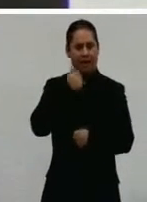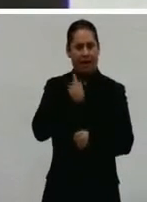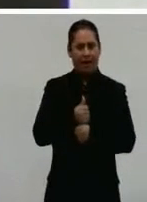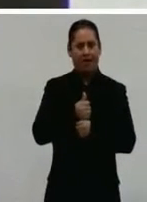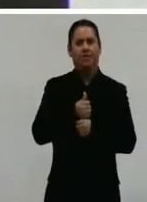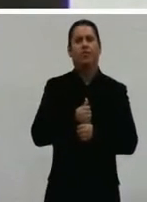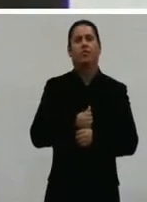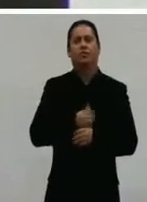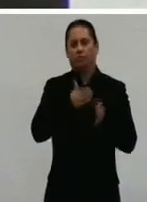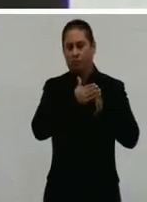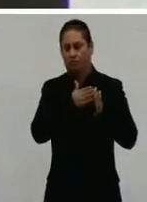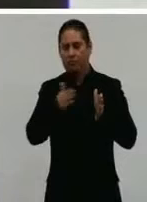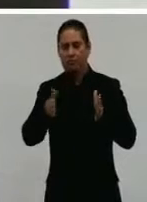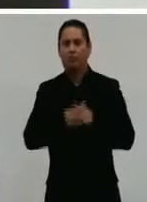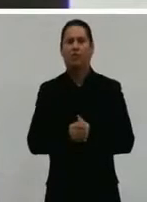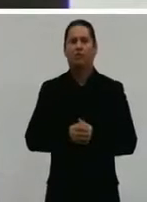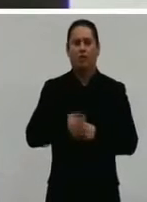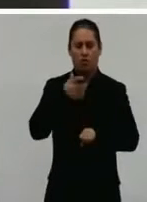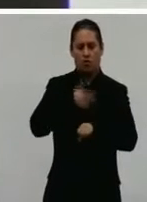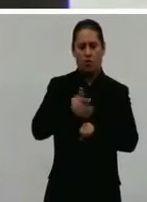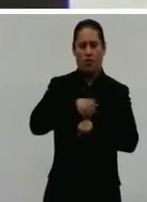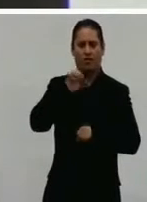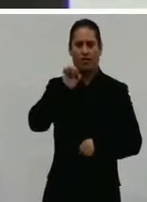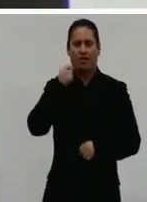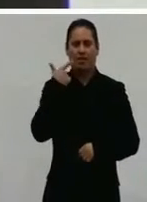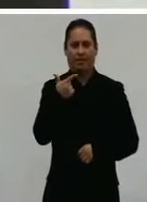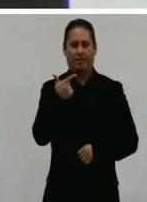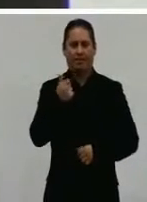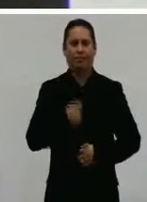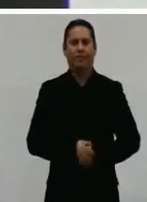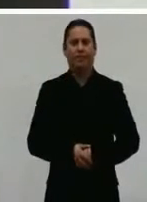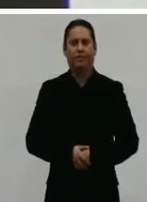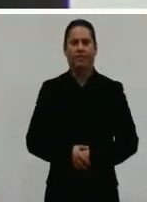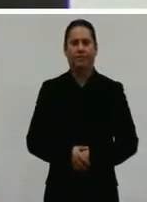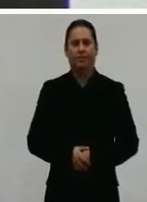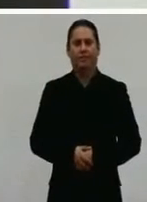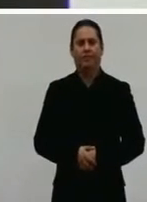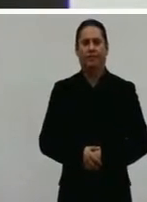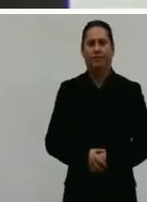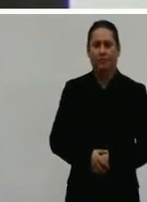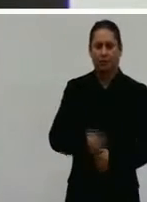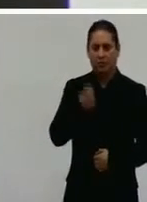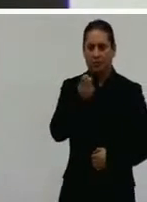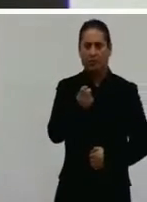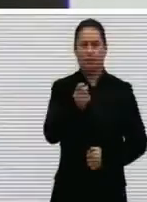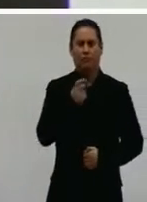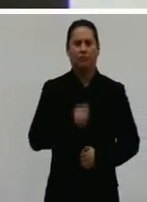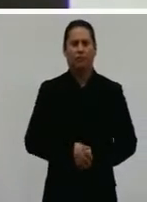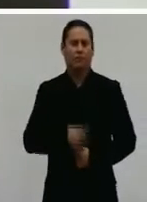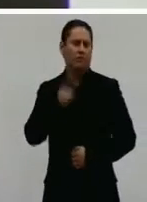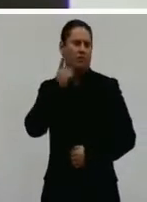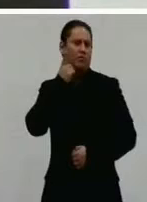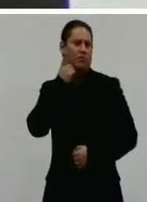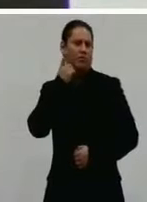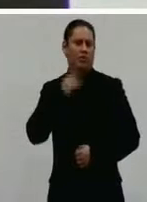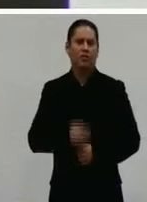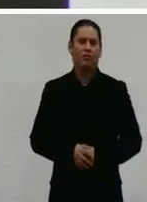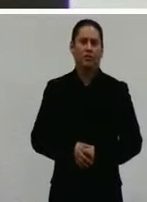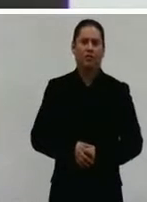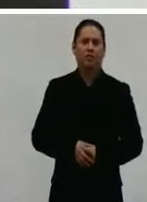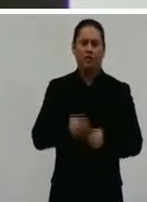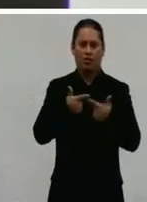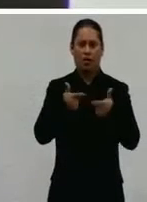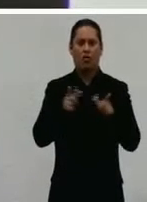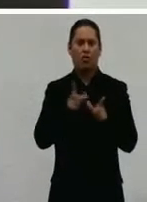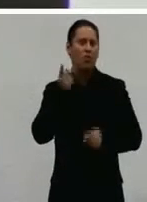constitucional de la sexagésima la séptima legislatura ante ello los diputados de la fracción parlamentaria